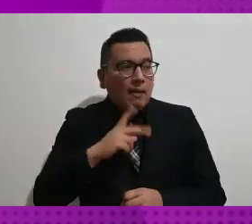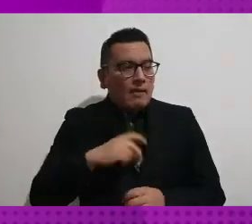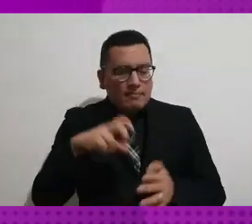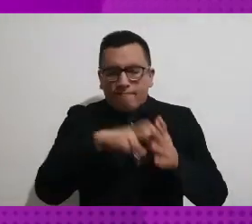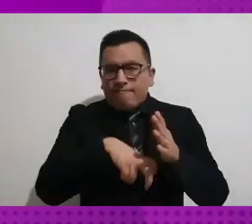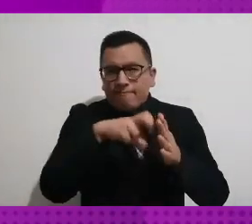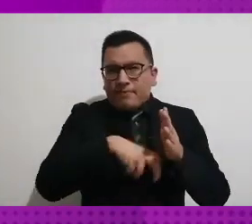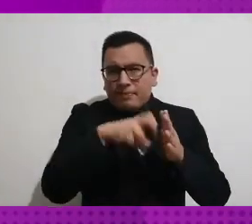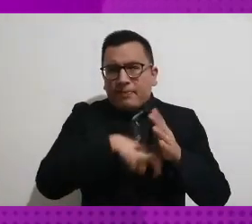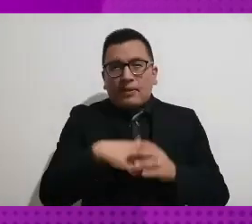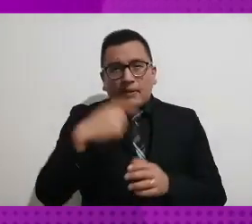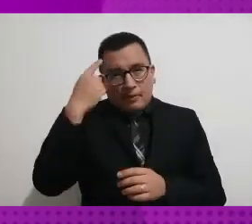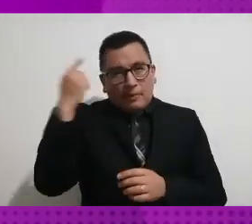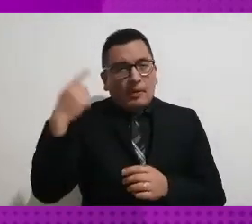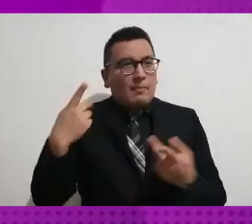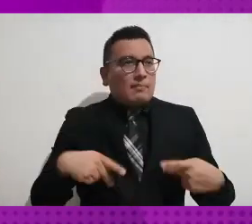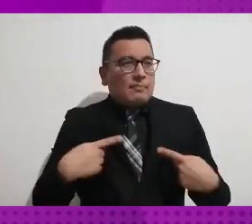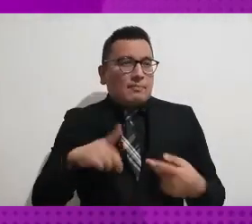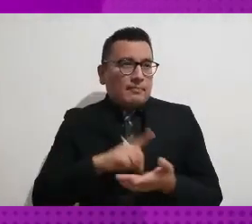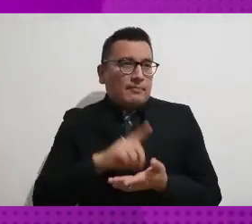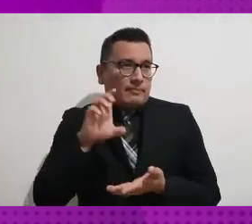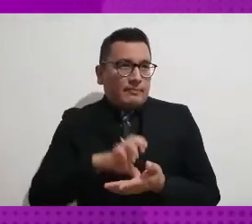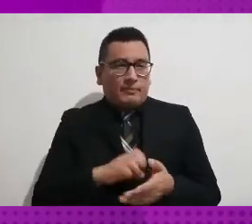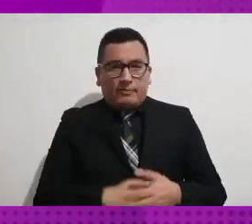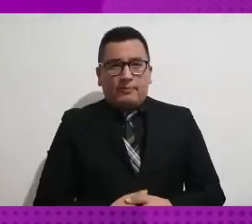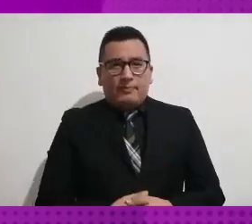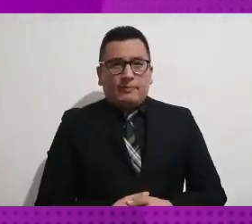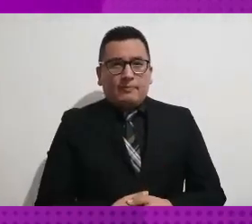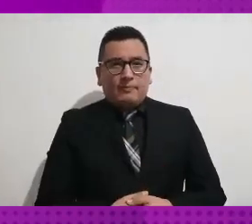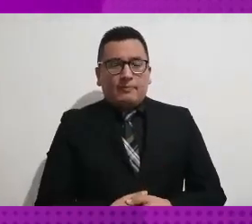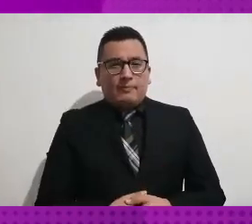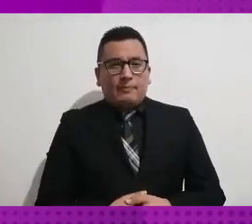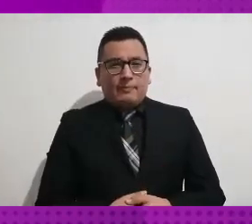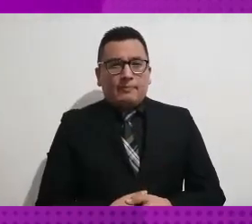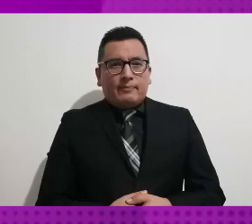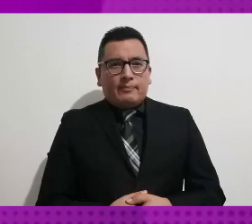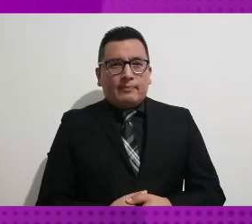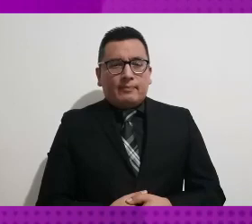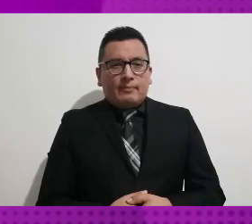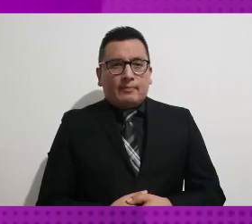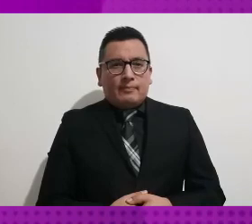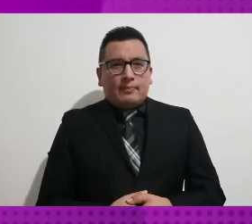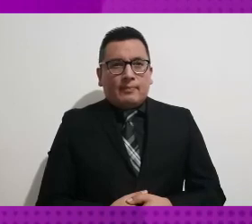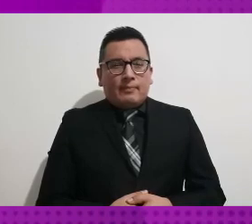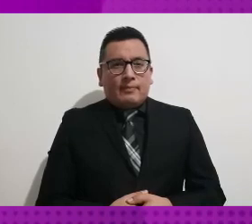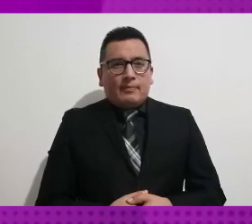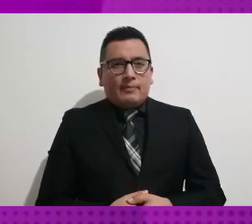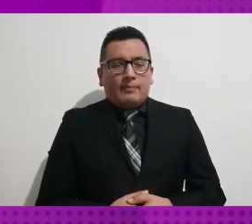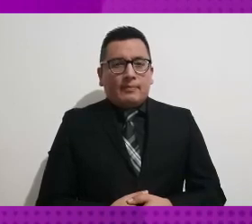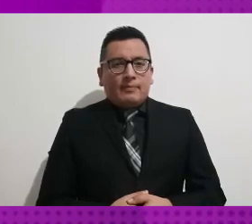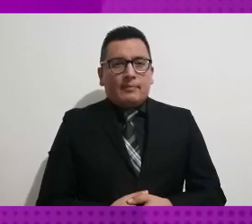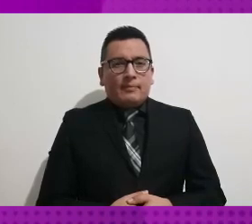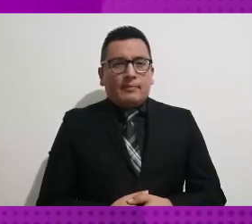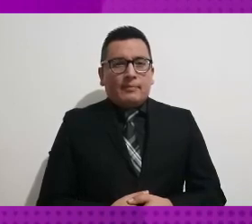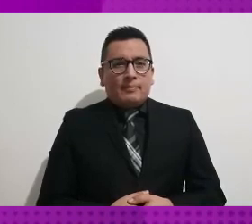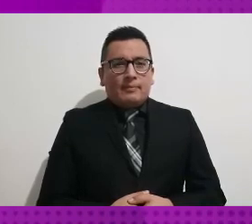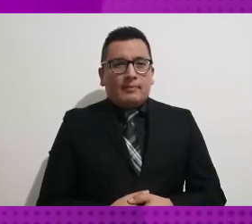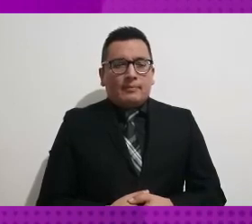deben de hacer para las personas con discapacidad. En este caso, visual.